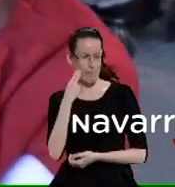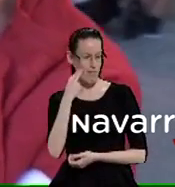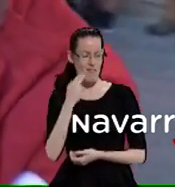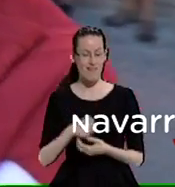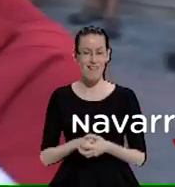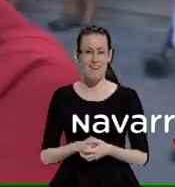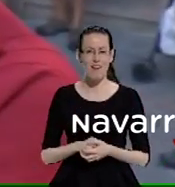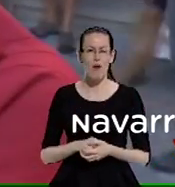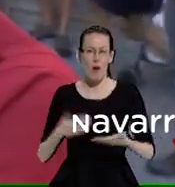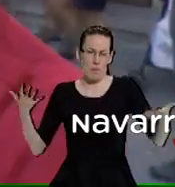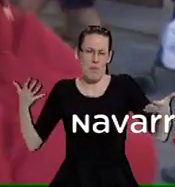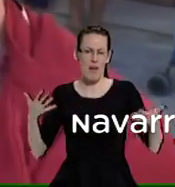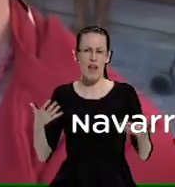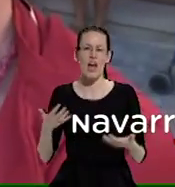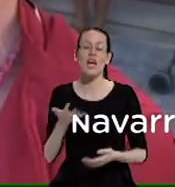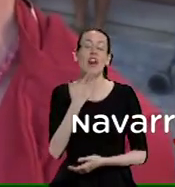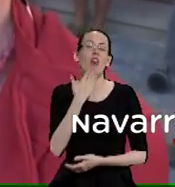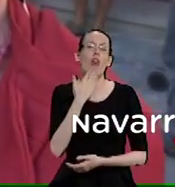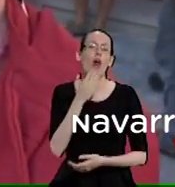poco de 15, 16 años.